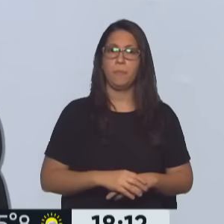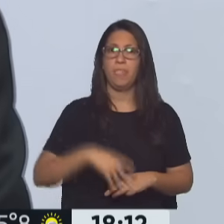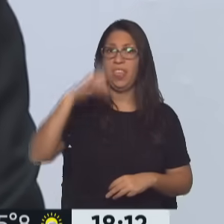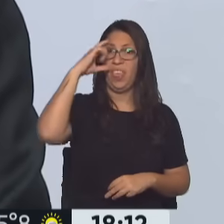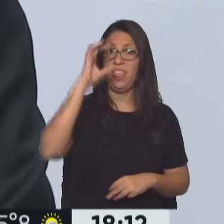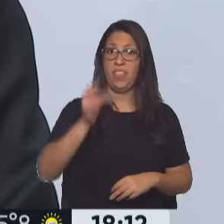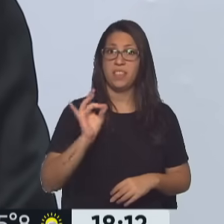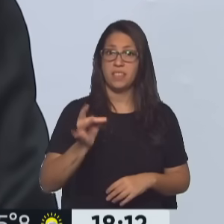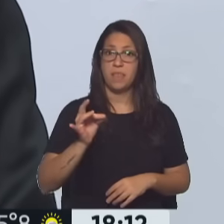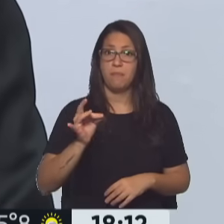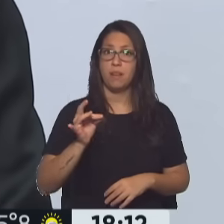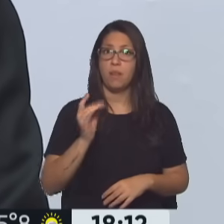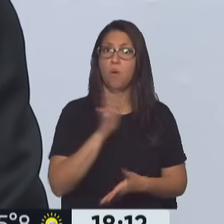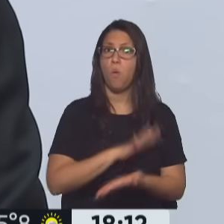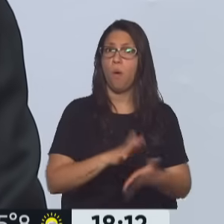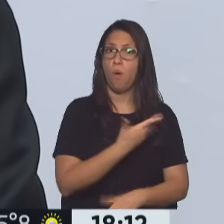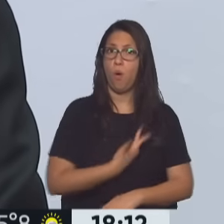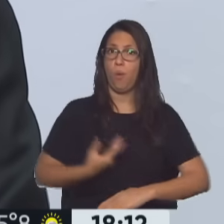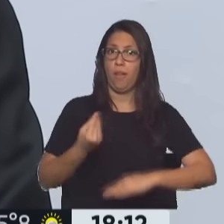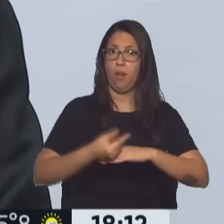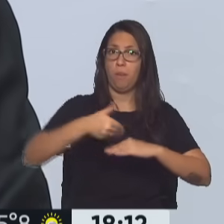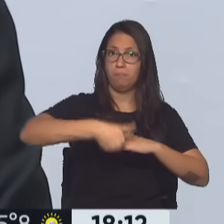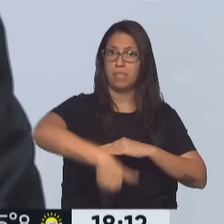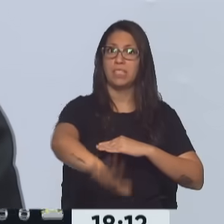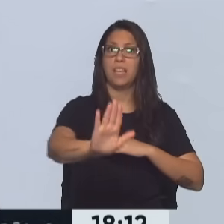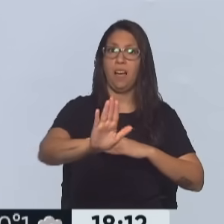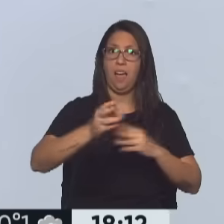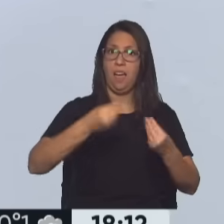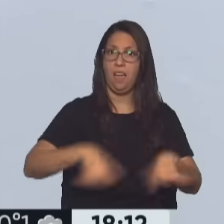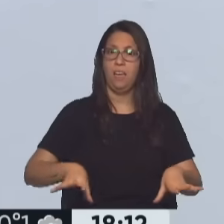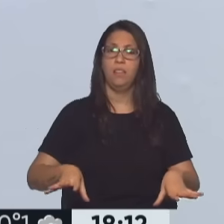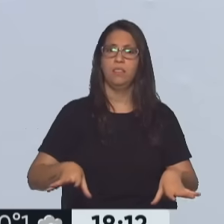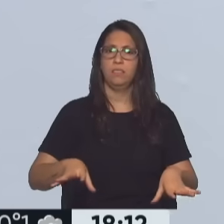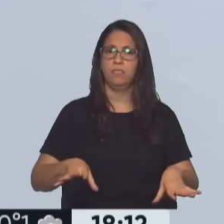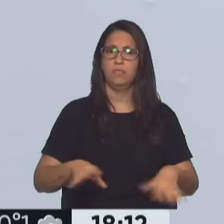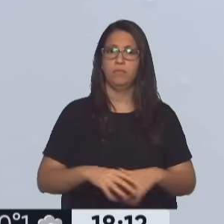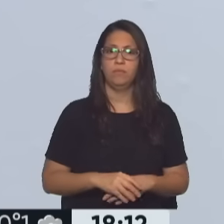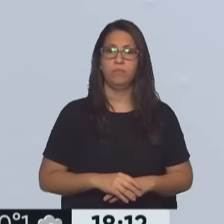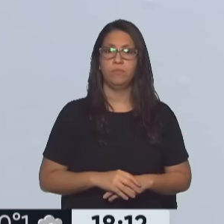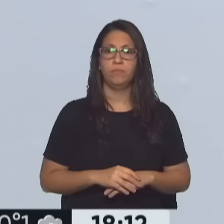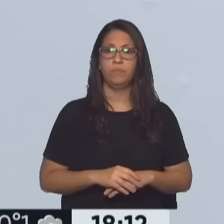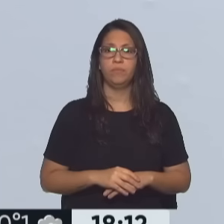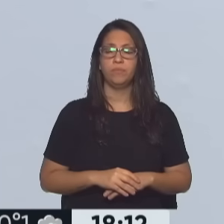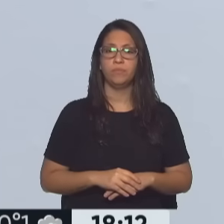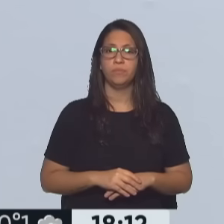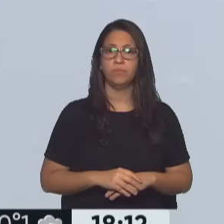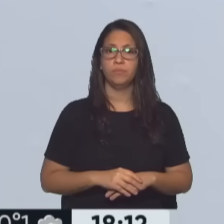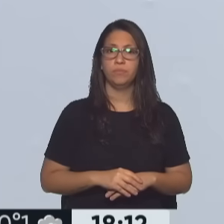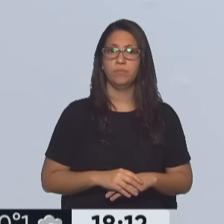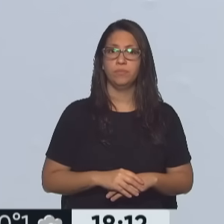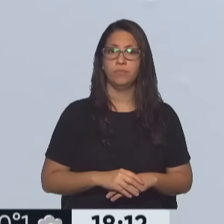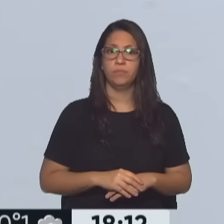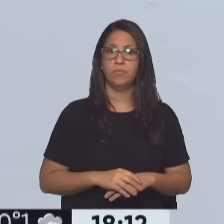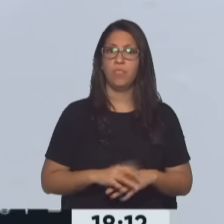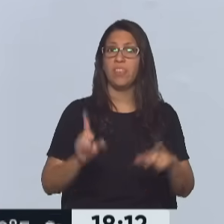diciembre empieza un nuevo gobierno en la Argentina. Yo no creo que la discusión se dé en el marco